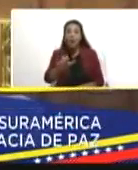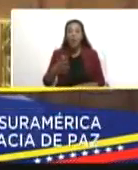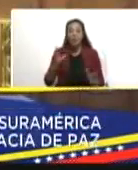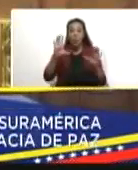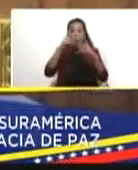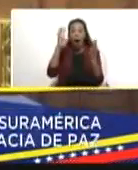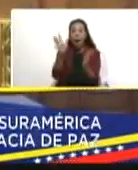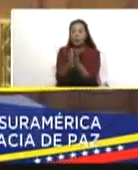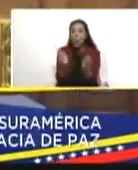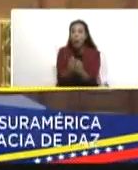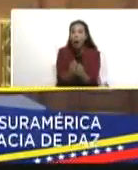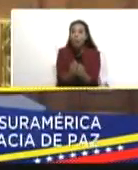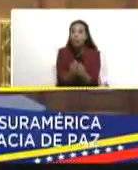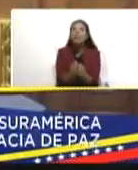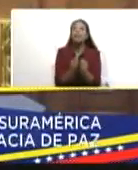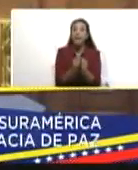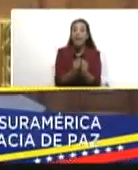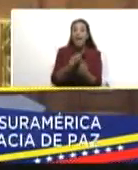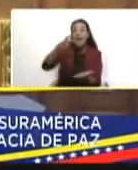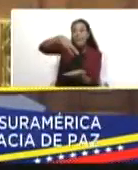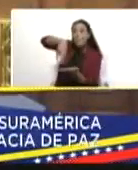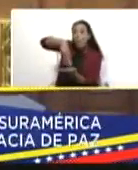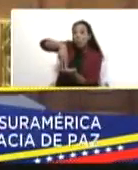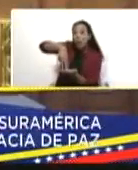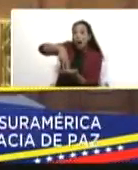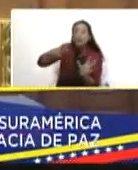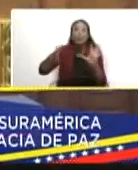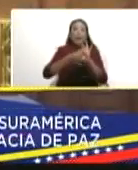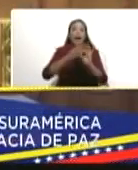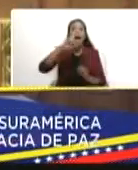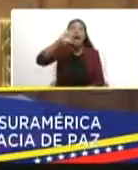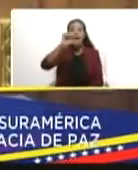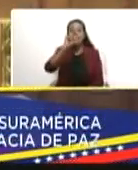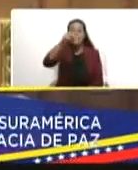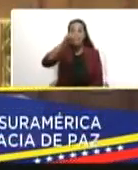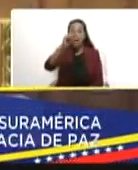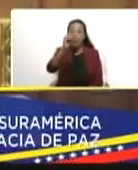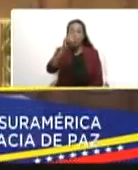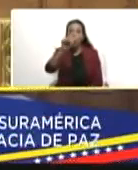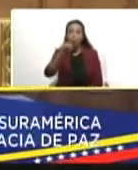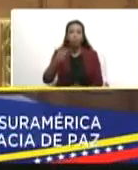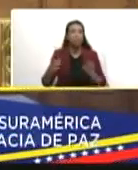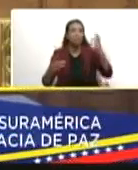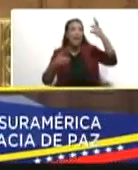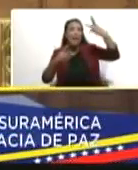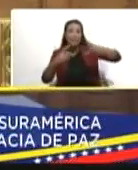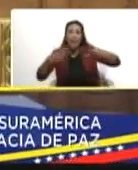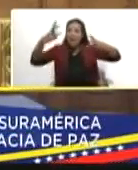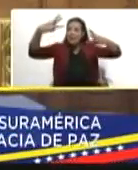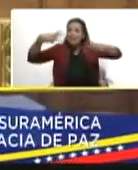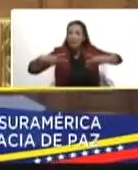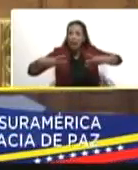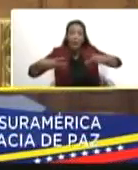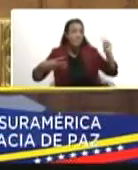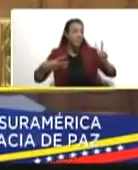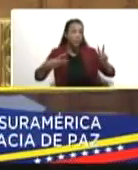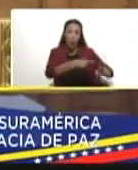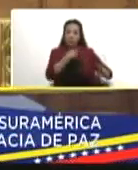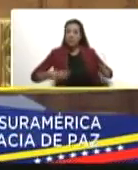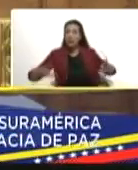anzuategui y monagas con chandon hay que avanzar señores